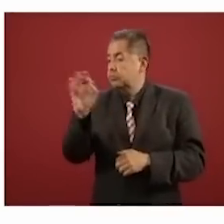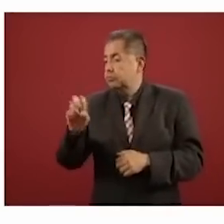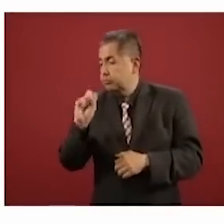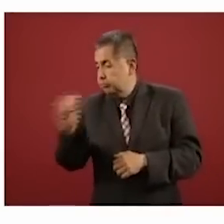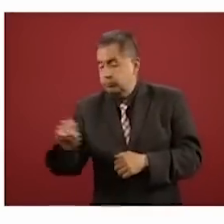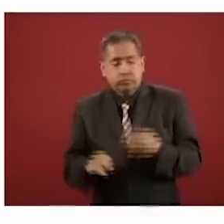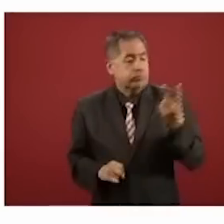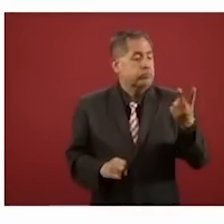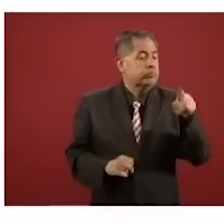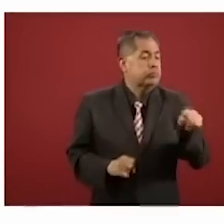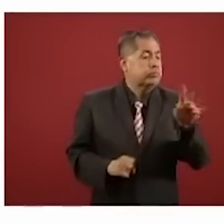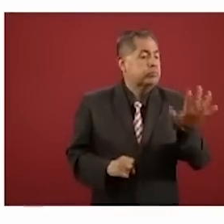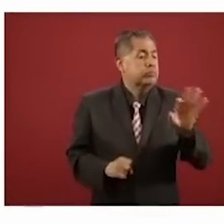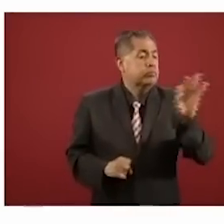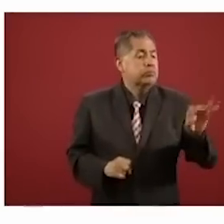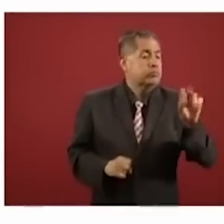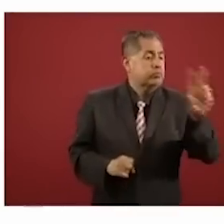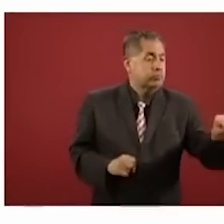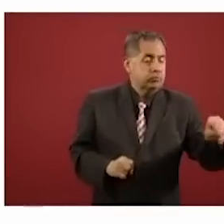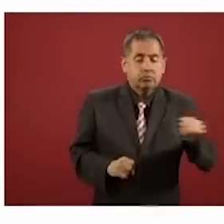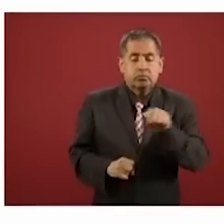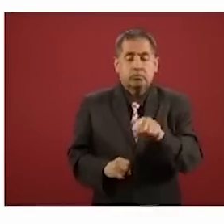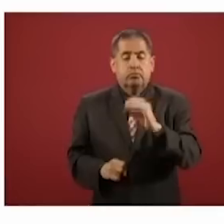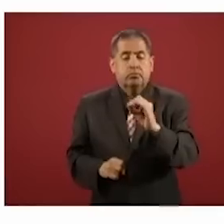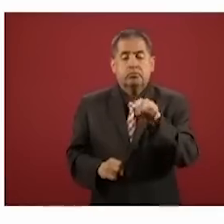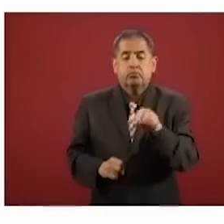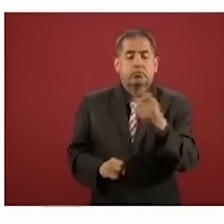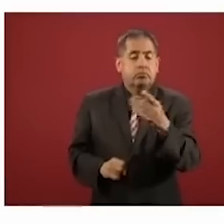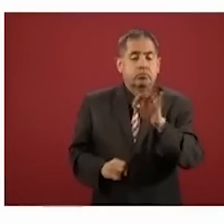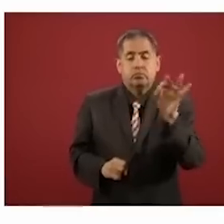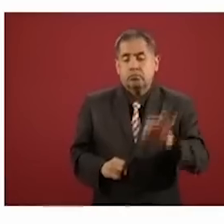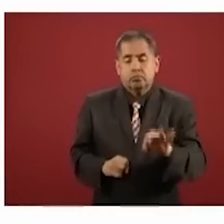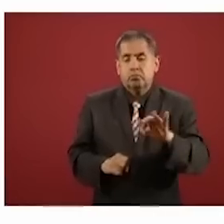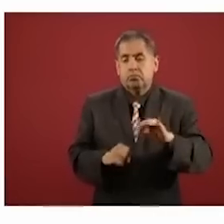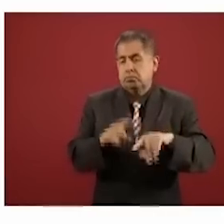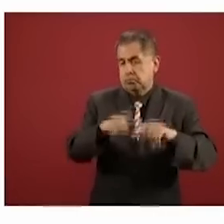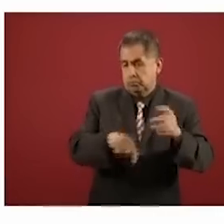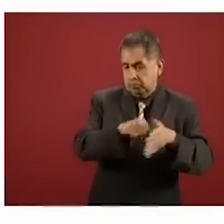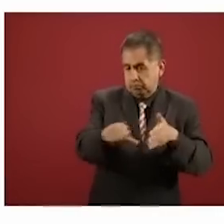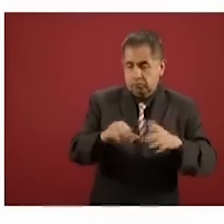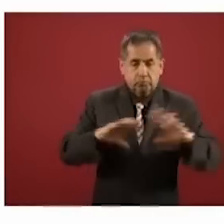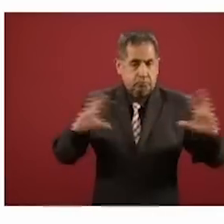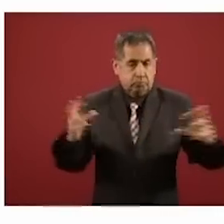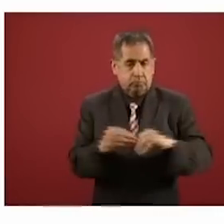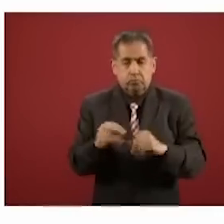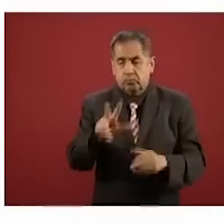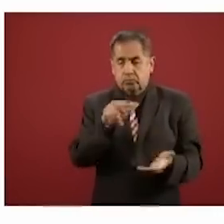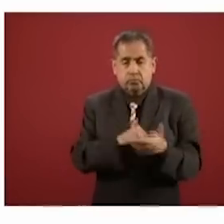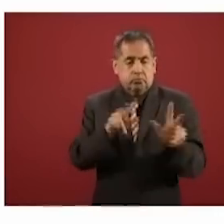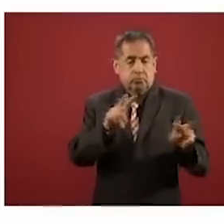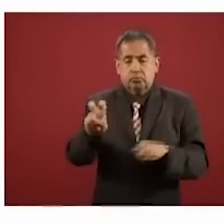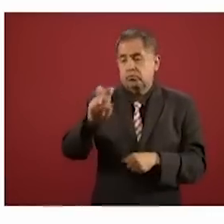el sí, 2.5% por el no, 0.4% nulos, un total de